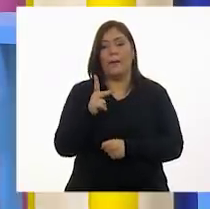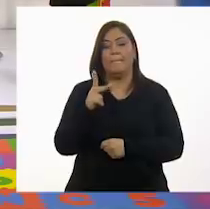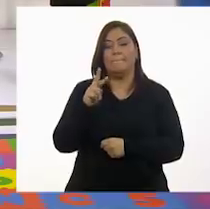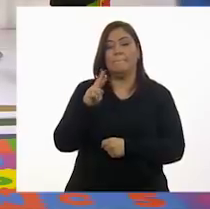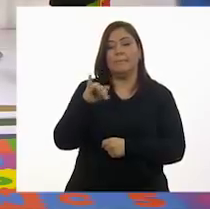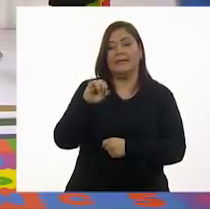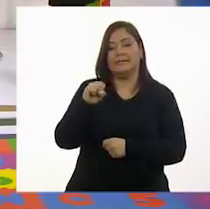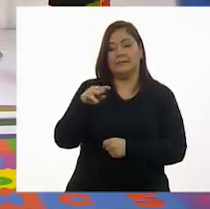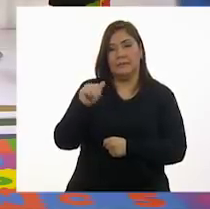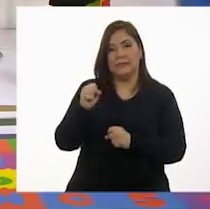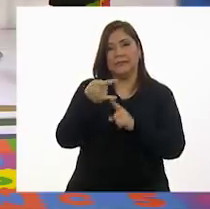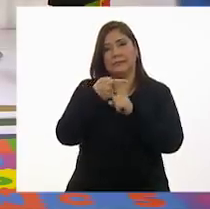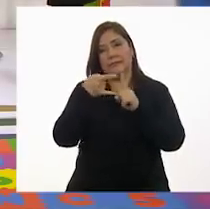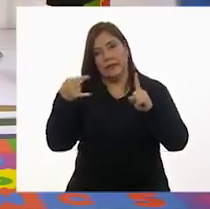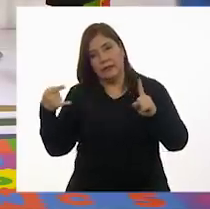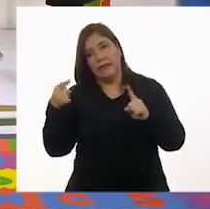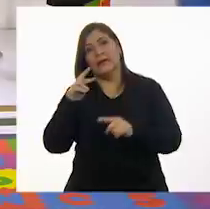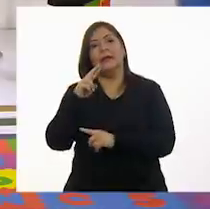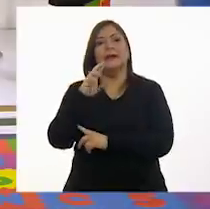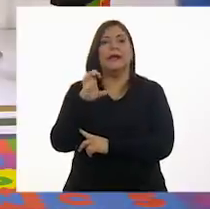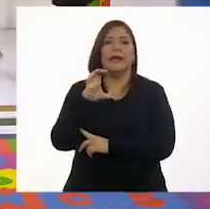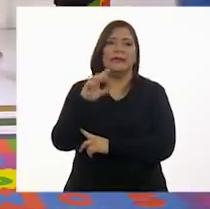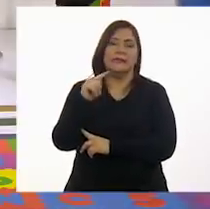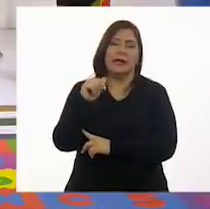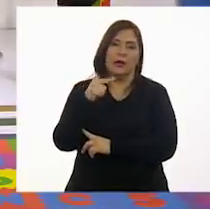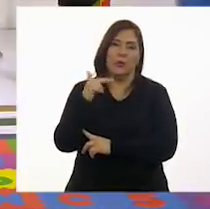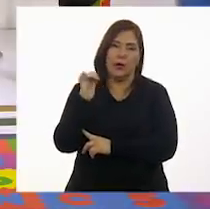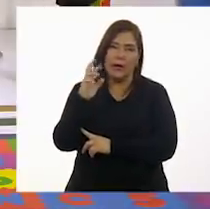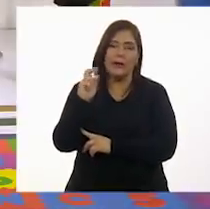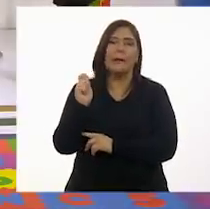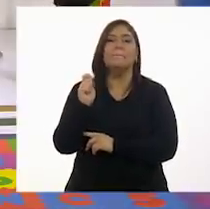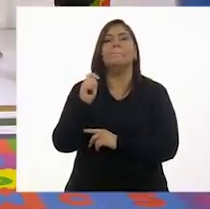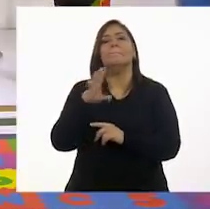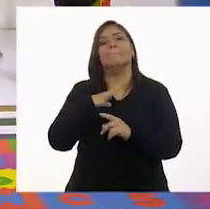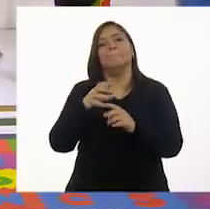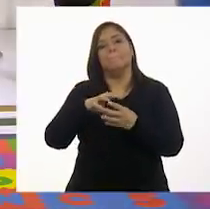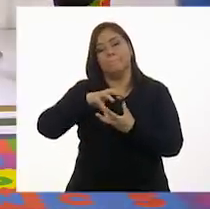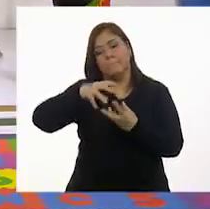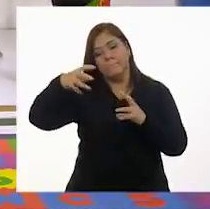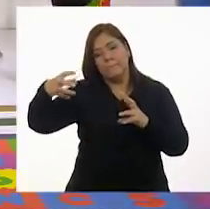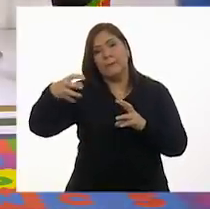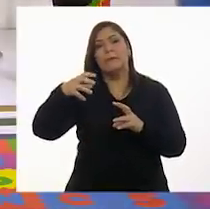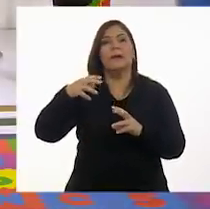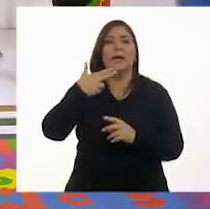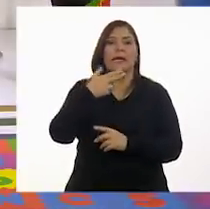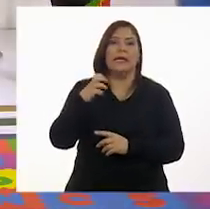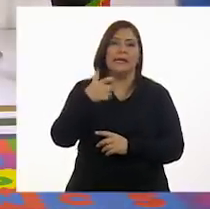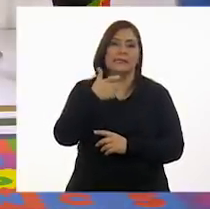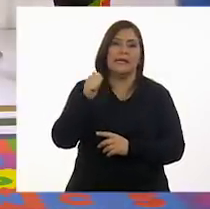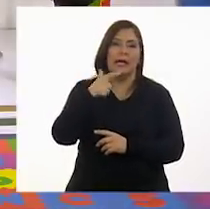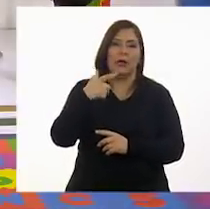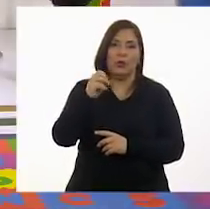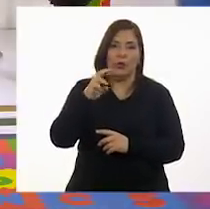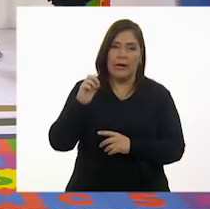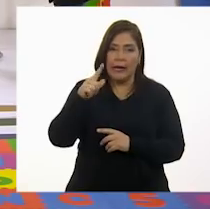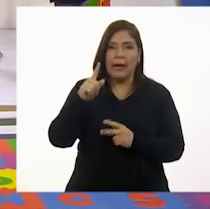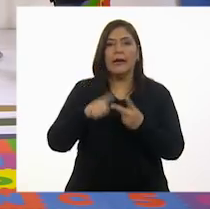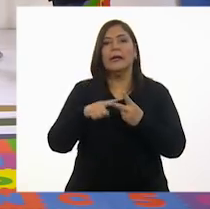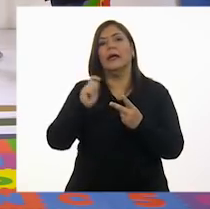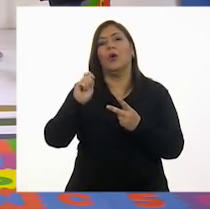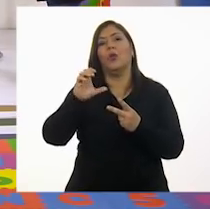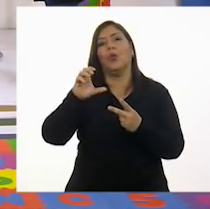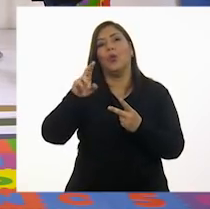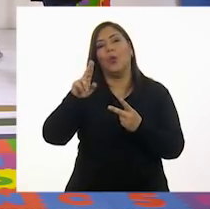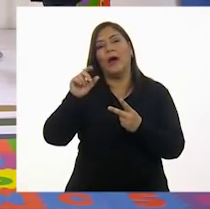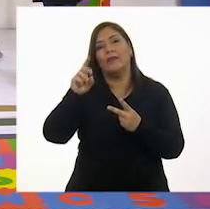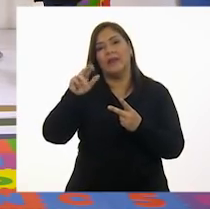prisma rectangular, prisma pentagonal, prisma hexagonal, dependiendo de cómo sean sus bases. Así es.